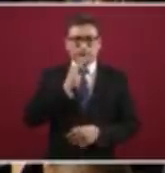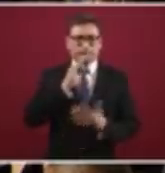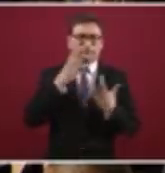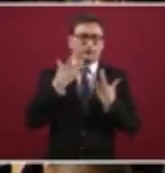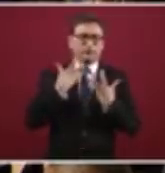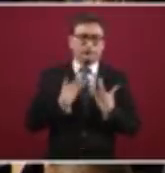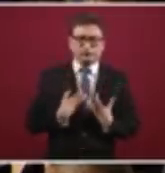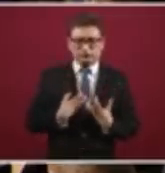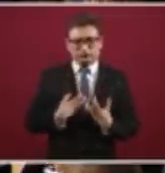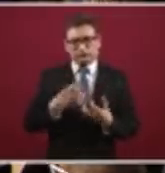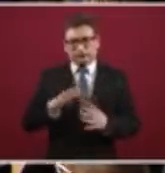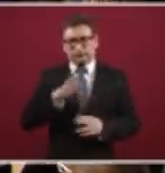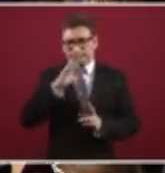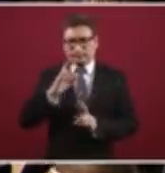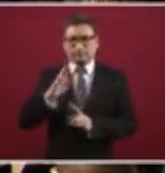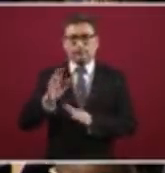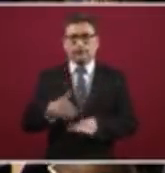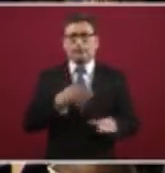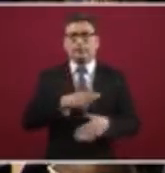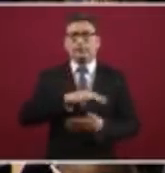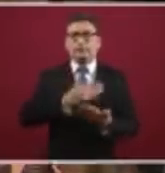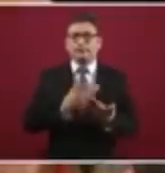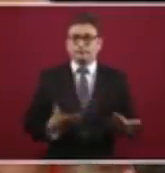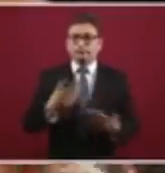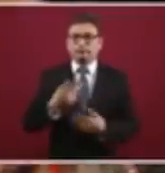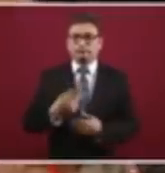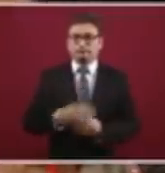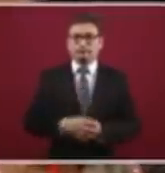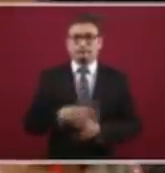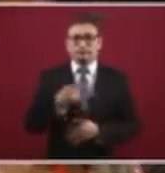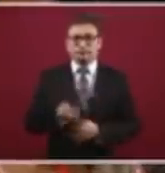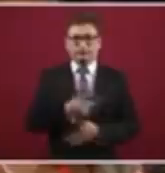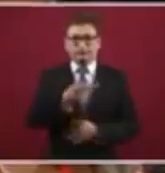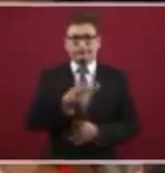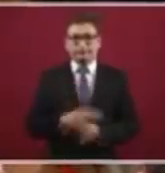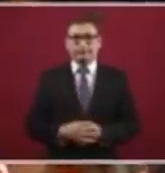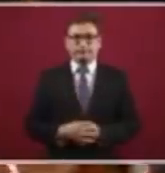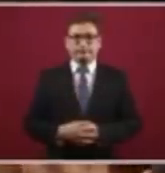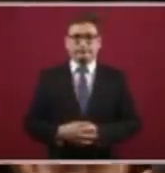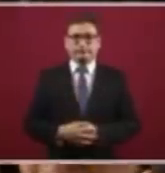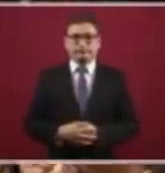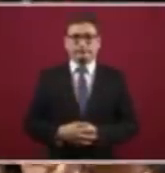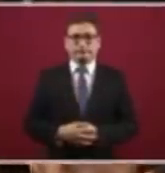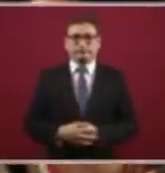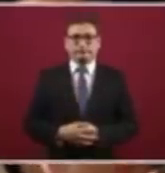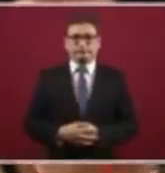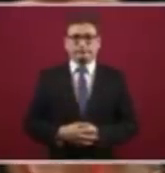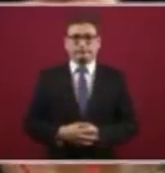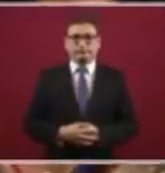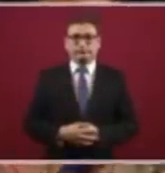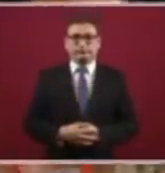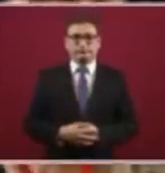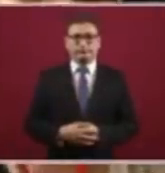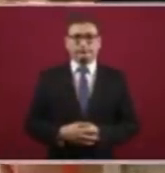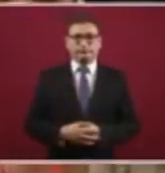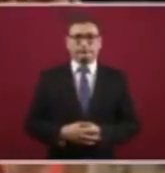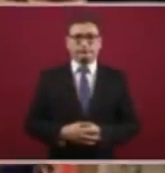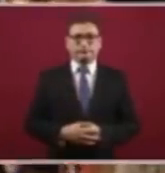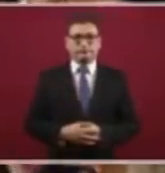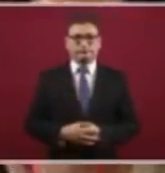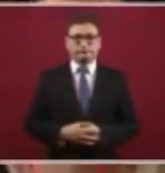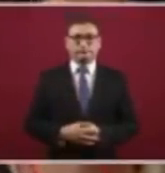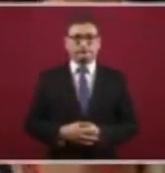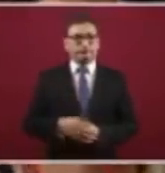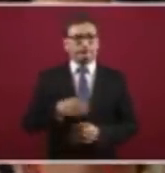deben experimentar pero cuál es que de qué tamaño es esta maquinación de que cuántas